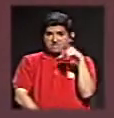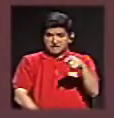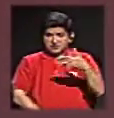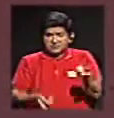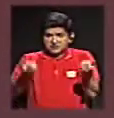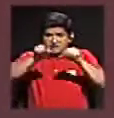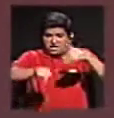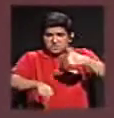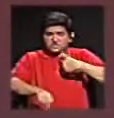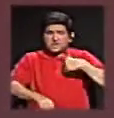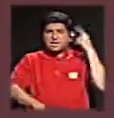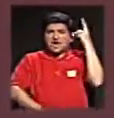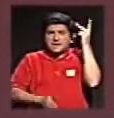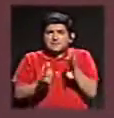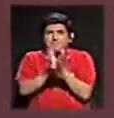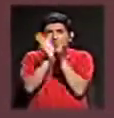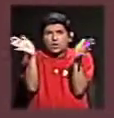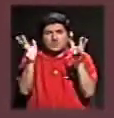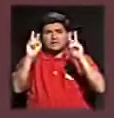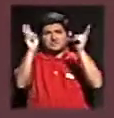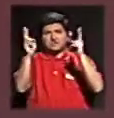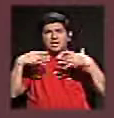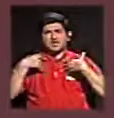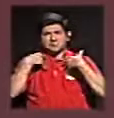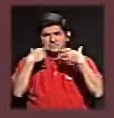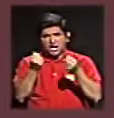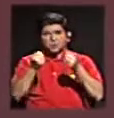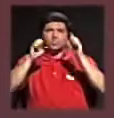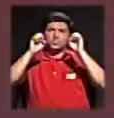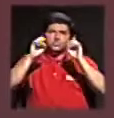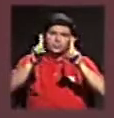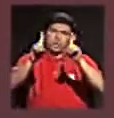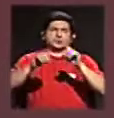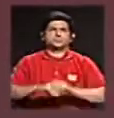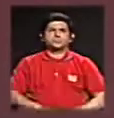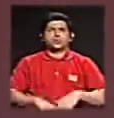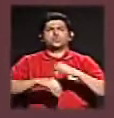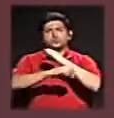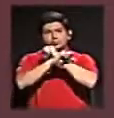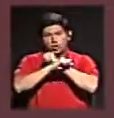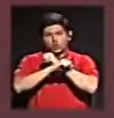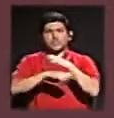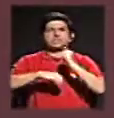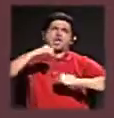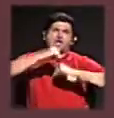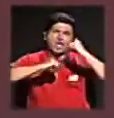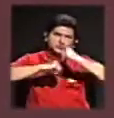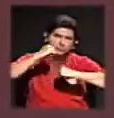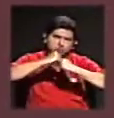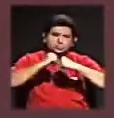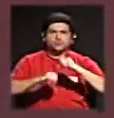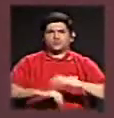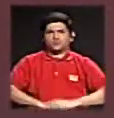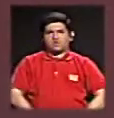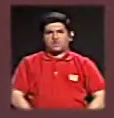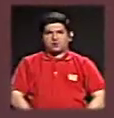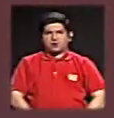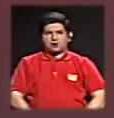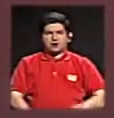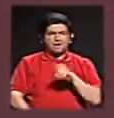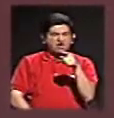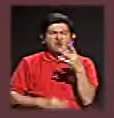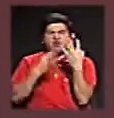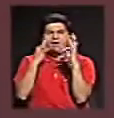iniciativas de política pública en materia de salud, en materia de educación, en materia de seguridad, de infraestructura, lo